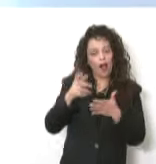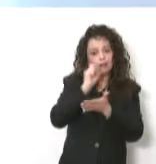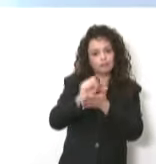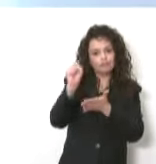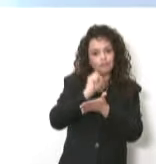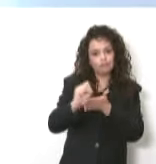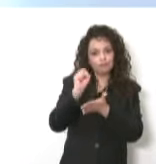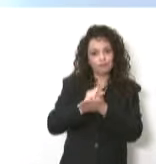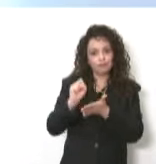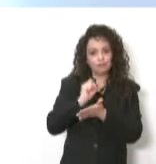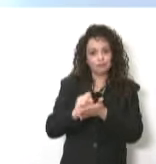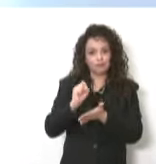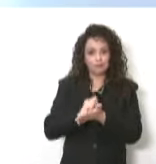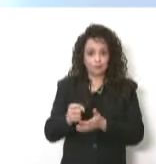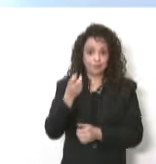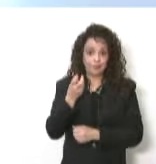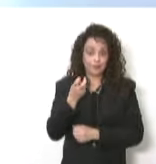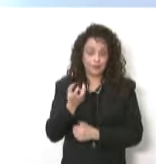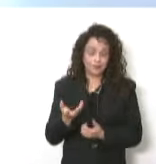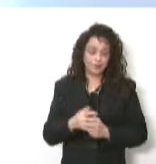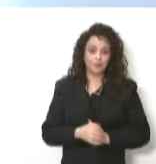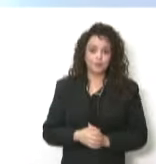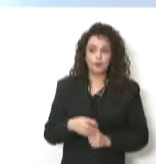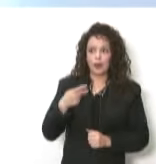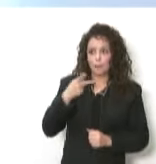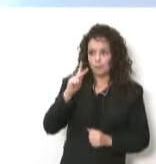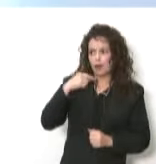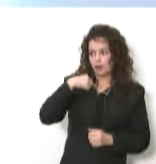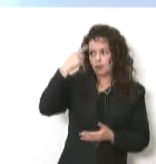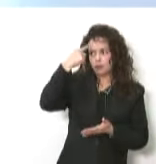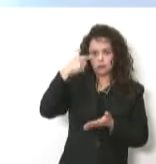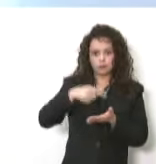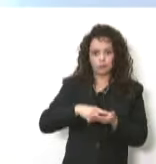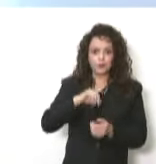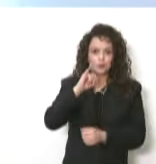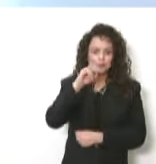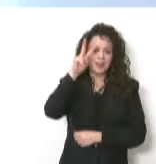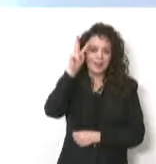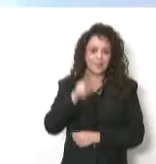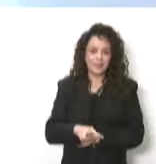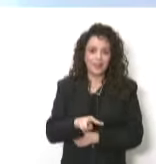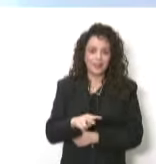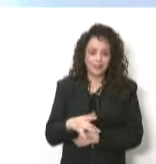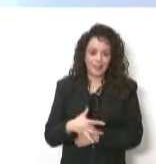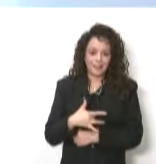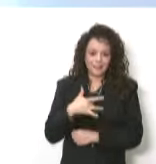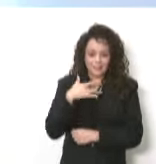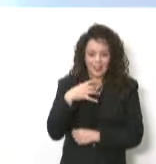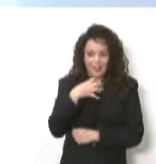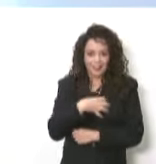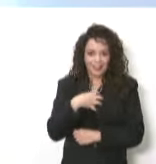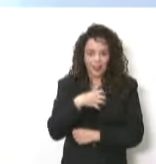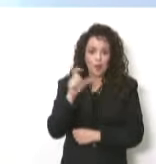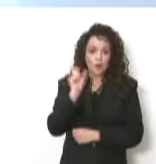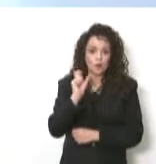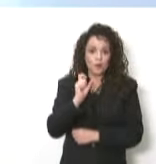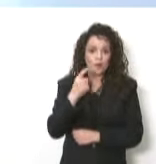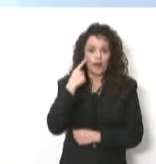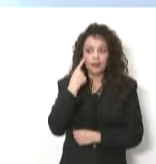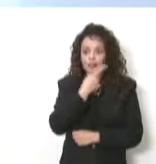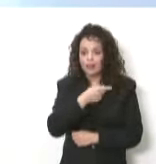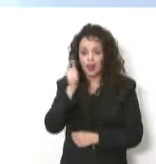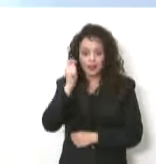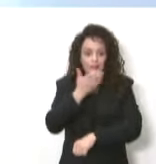esas referencias, pero me parece que siempre es grato cuando se encuentra uno en la gentileza